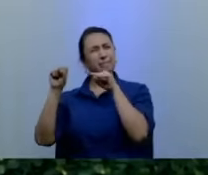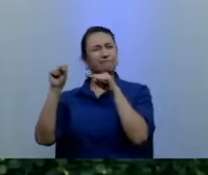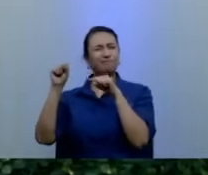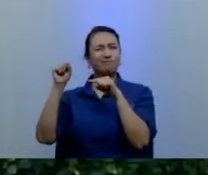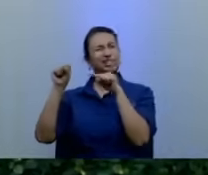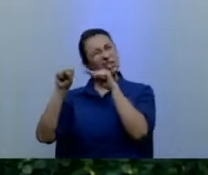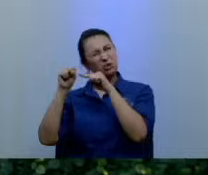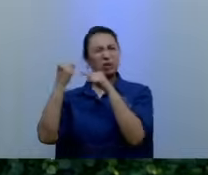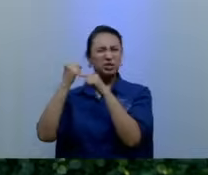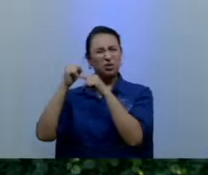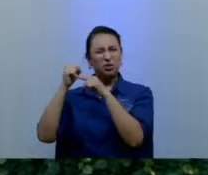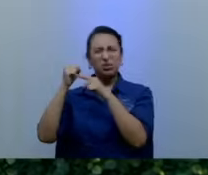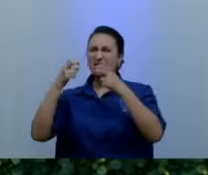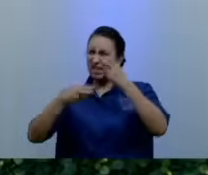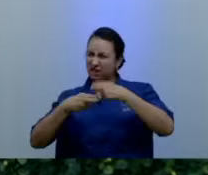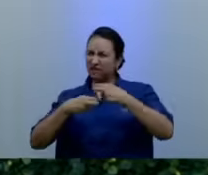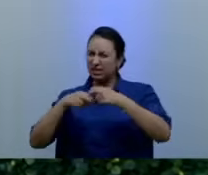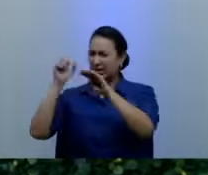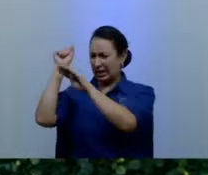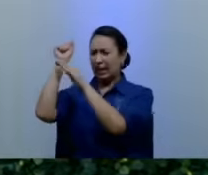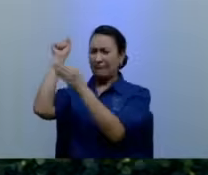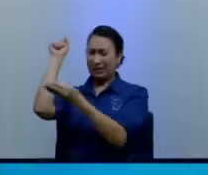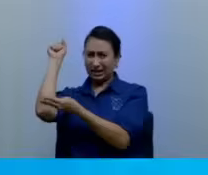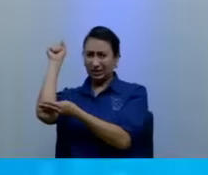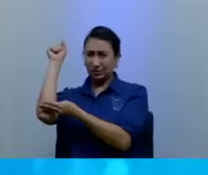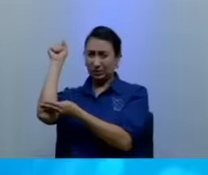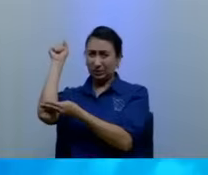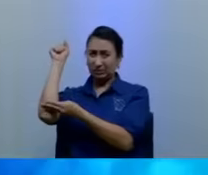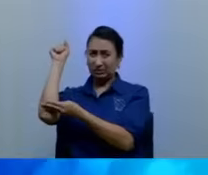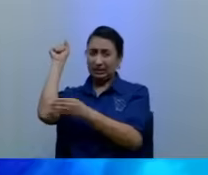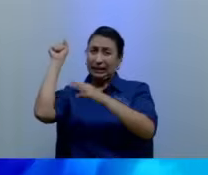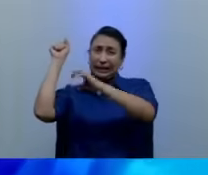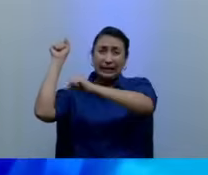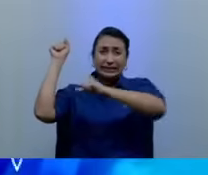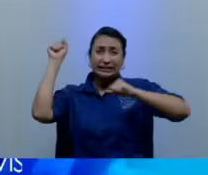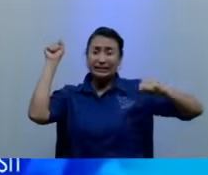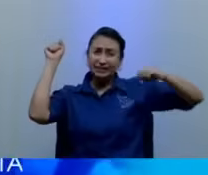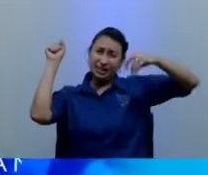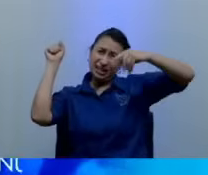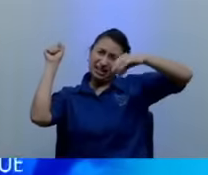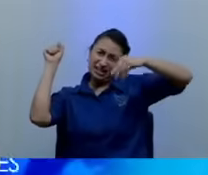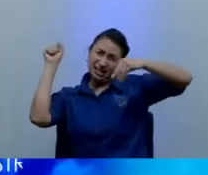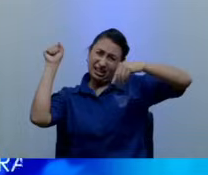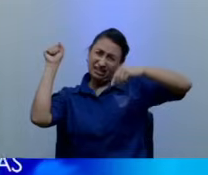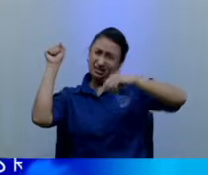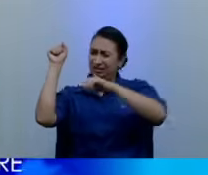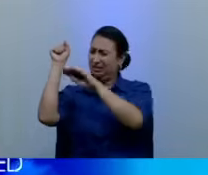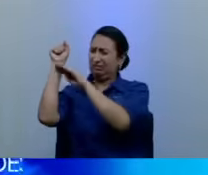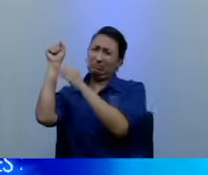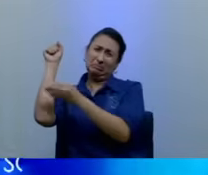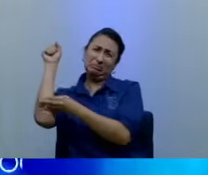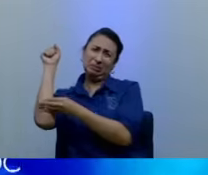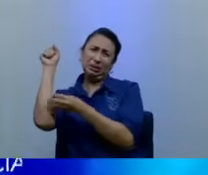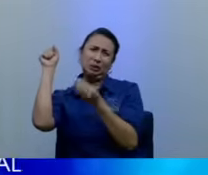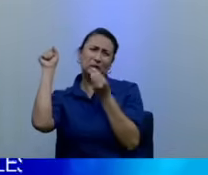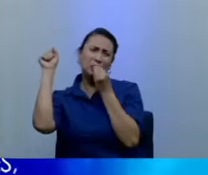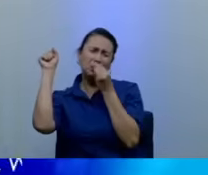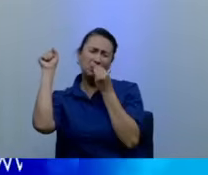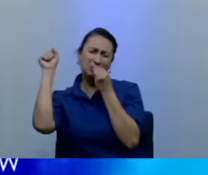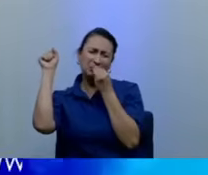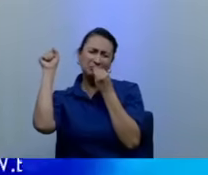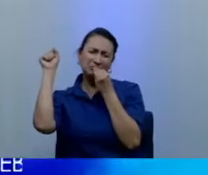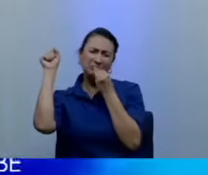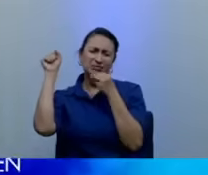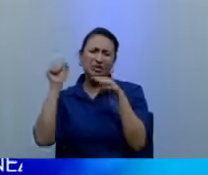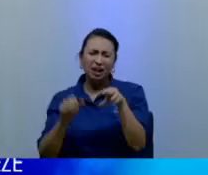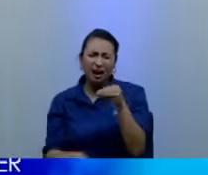¿Algunas le quitaron la sal aquí? ¿Sí? ¿Y cómo le fue con la comidita esa? Horrible, ¿va? Uno